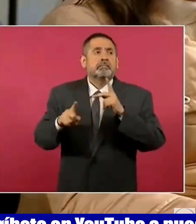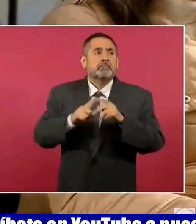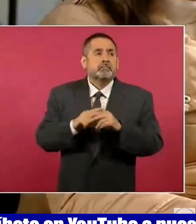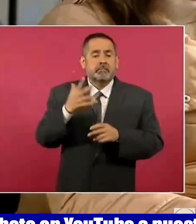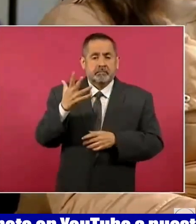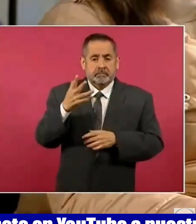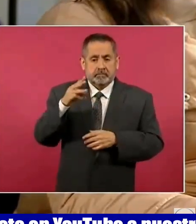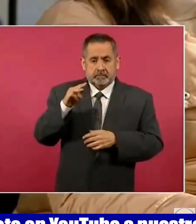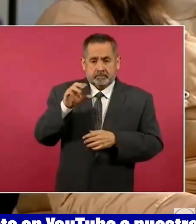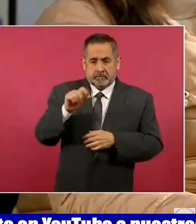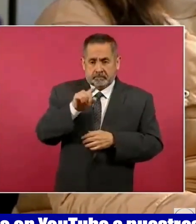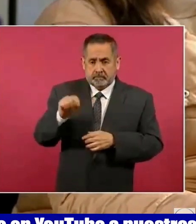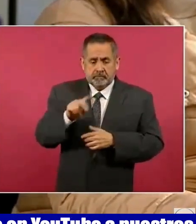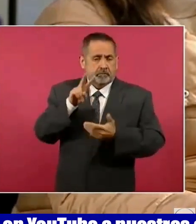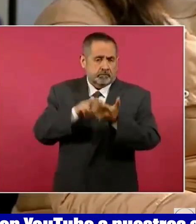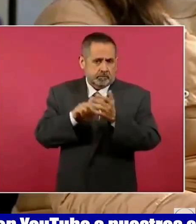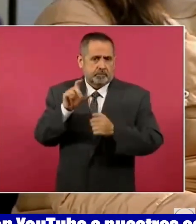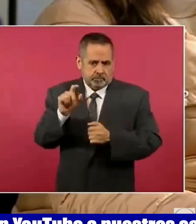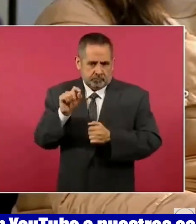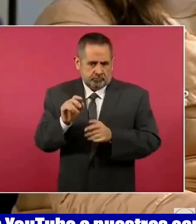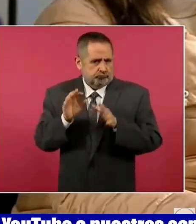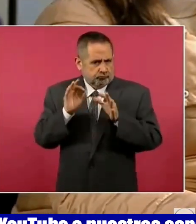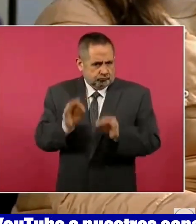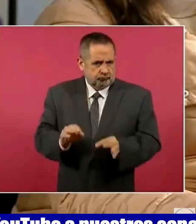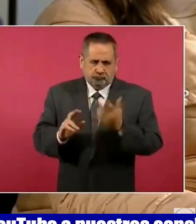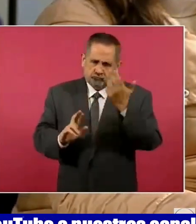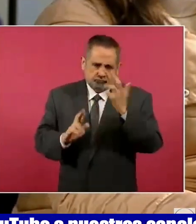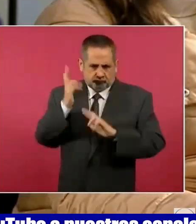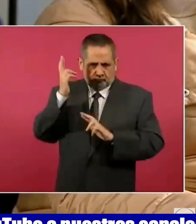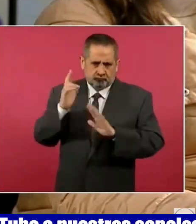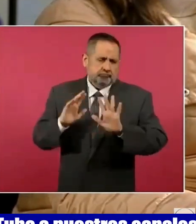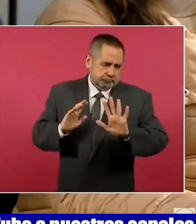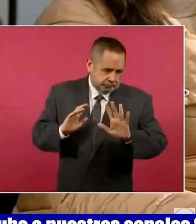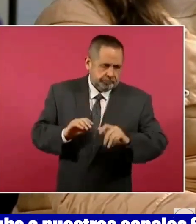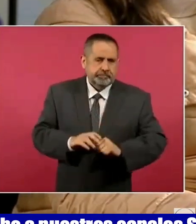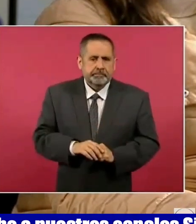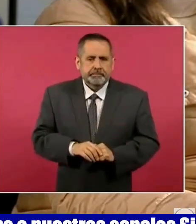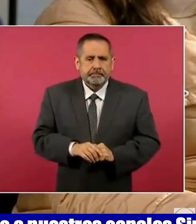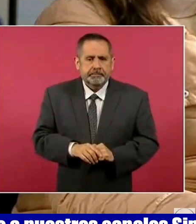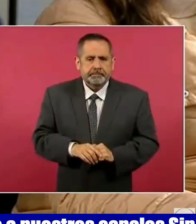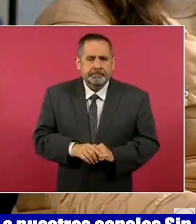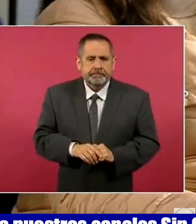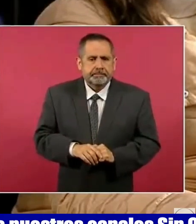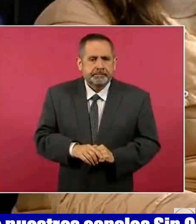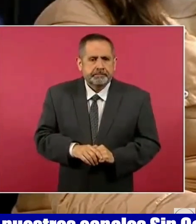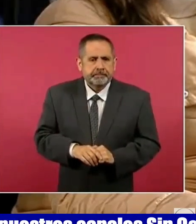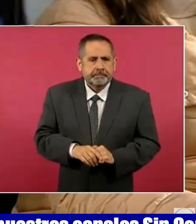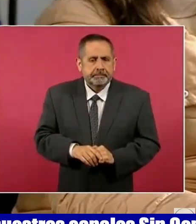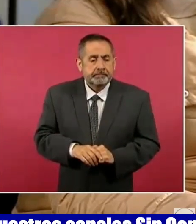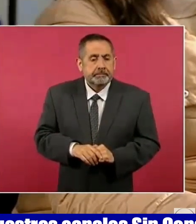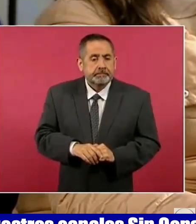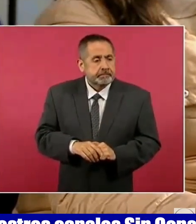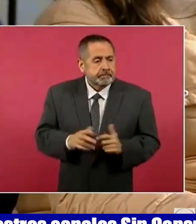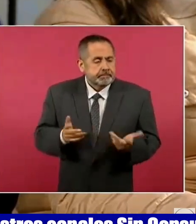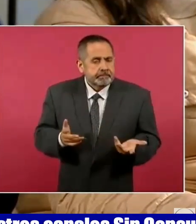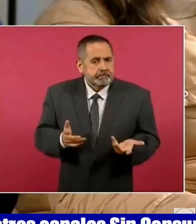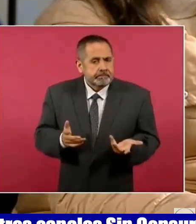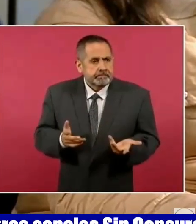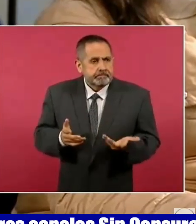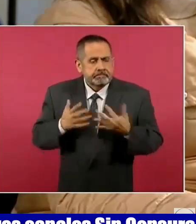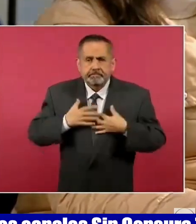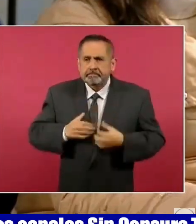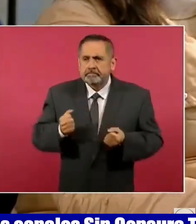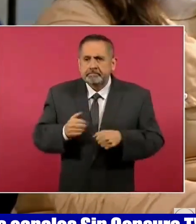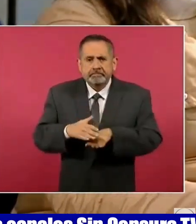se llama Aleática, ¿no? Y pues Ledesma le dice al presidente que la Fiscalía de ese Estado hasta le inventó a esta